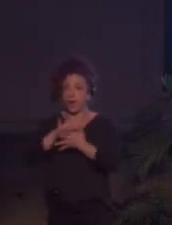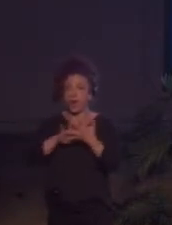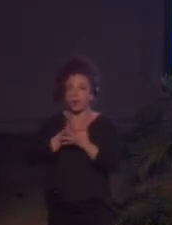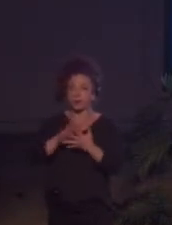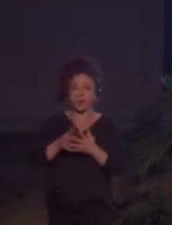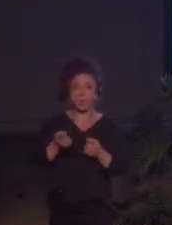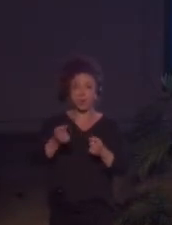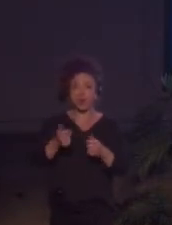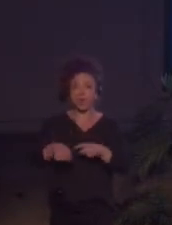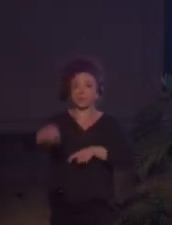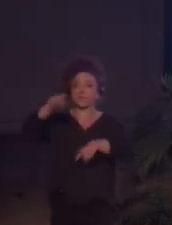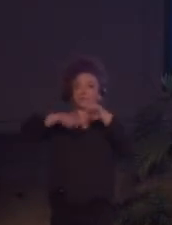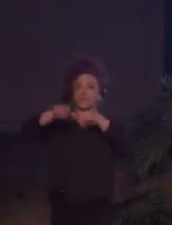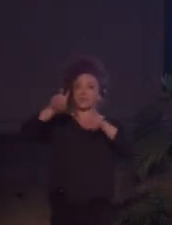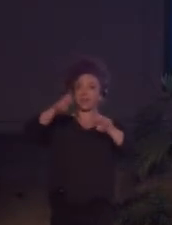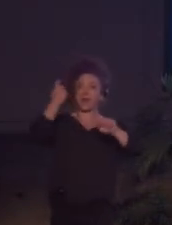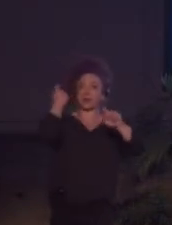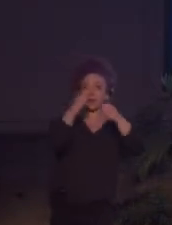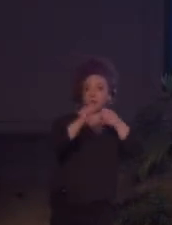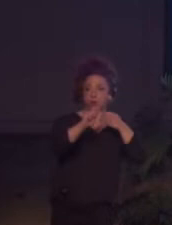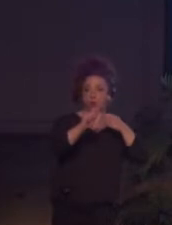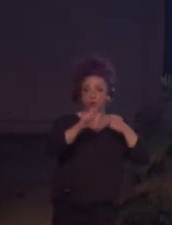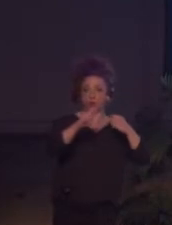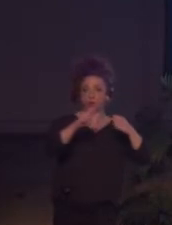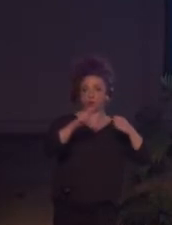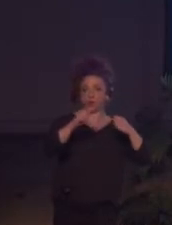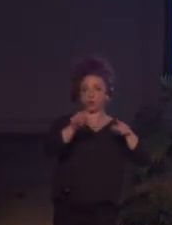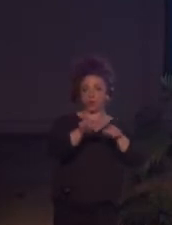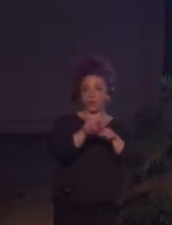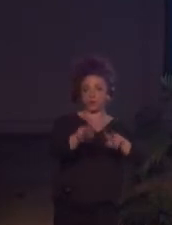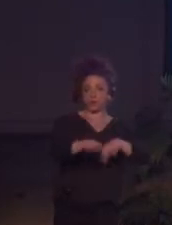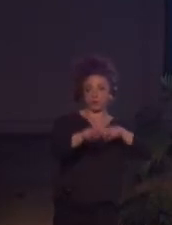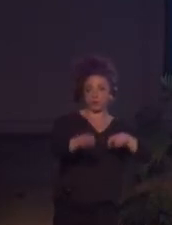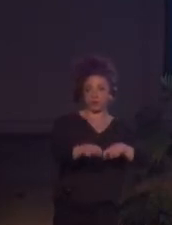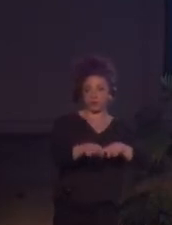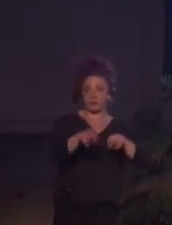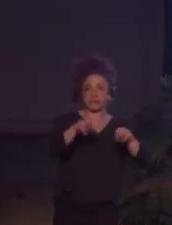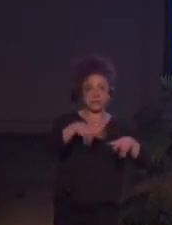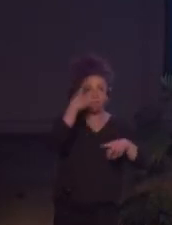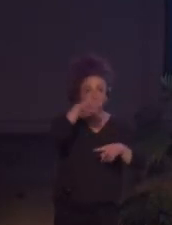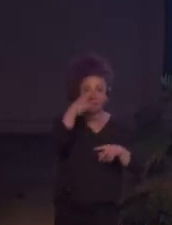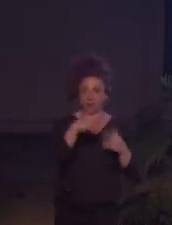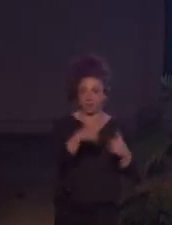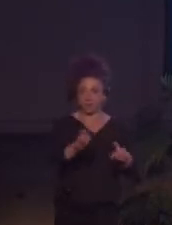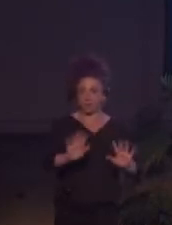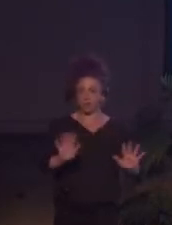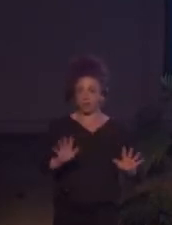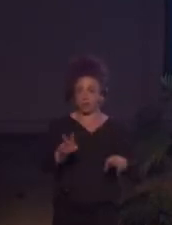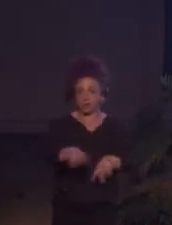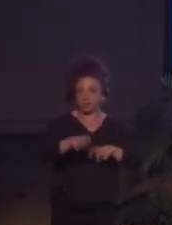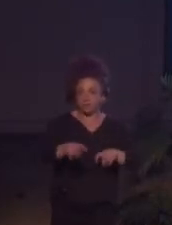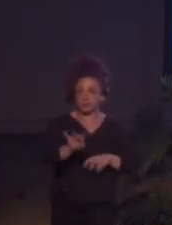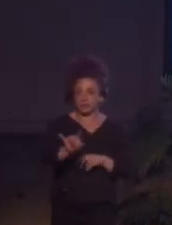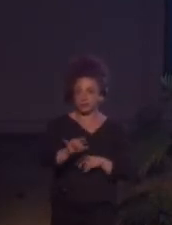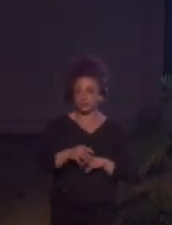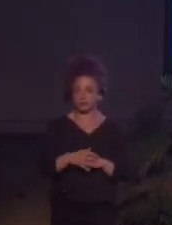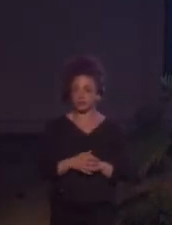ere hori, osa, buru jabetzaren alde jarraitu behar dugu borrokan, ez? Eta pixkat, ba, berrizketa bat egon behar